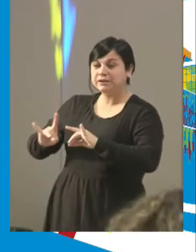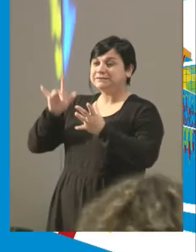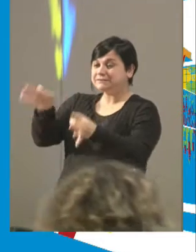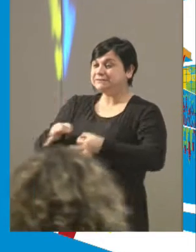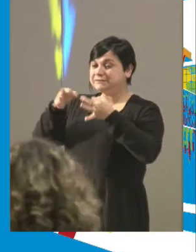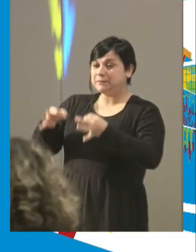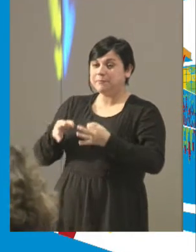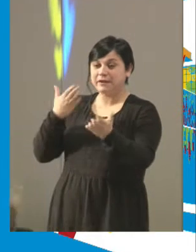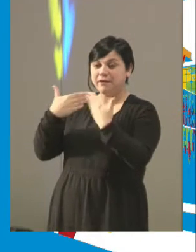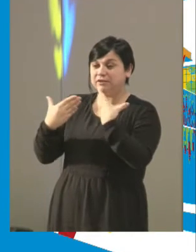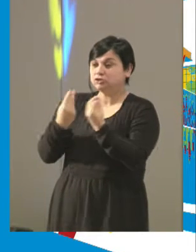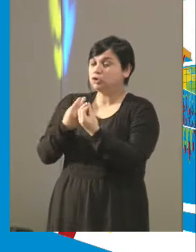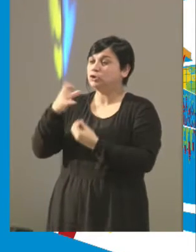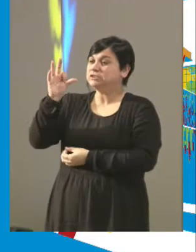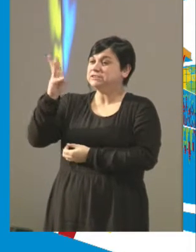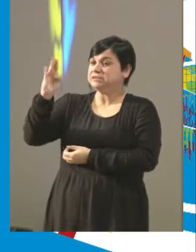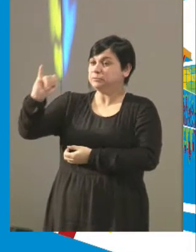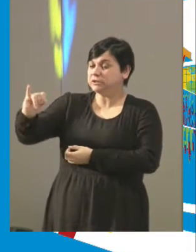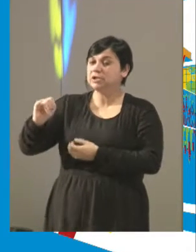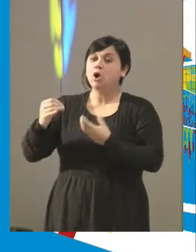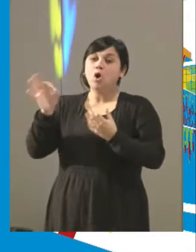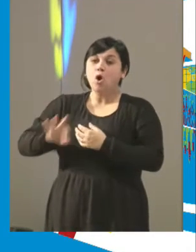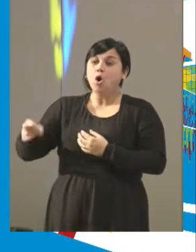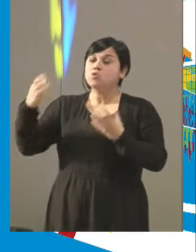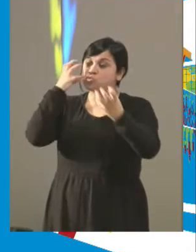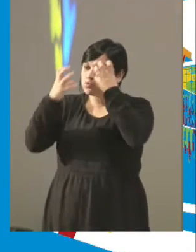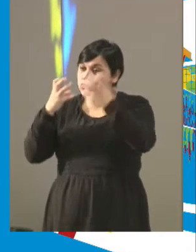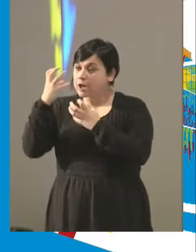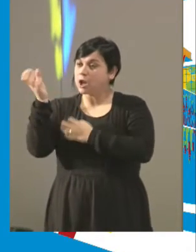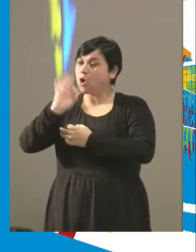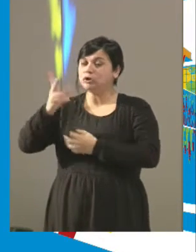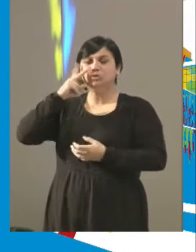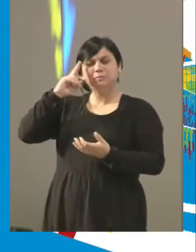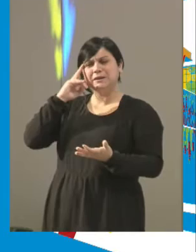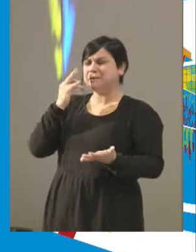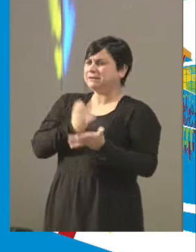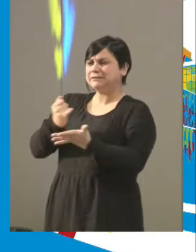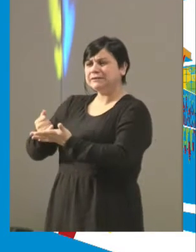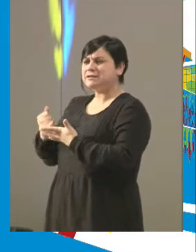con Siri, cada vez que interactuáis con Google, lo experimentáis de muchas maneras.